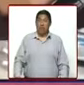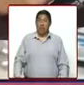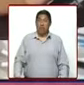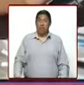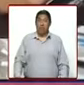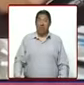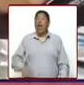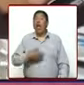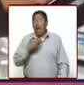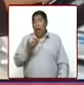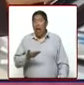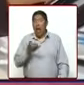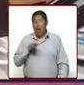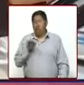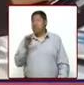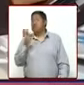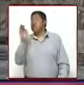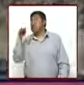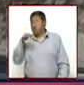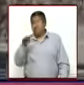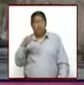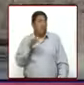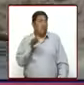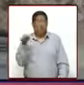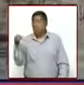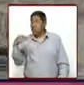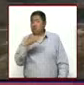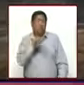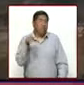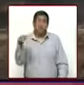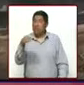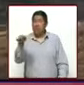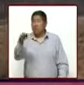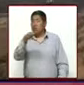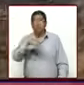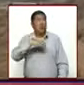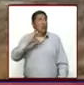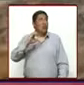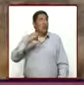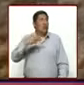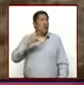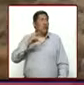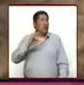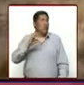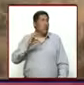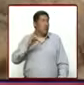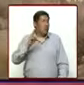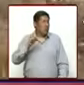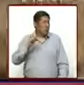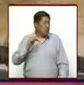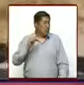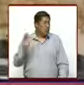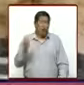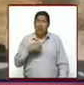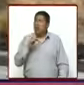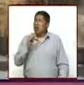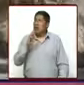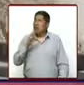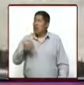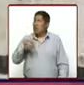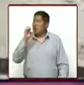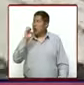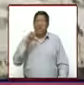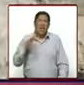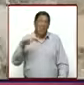rutas alternas, están yendo por Sipe, otros Condor Chucuna, otros están yendo por Arque, Bolívar.